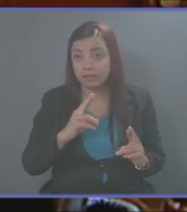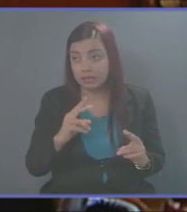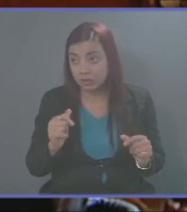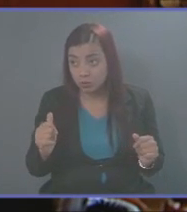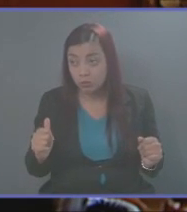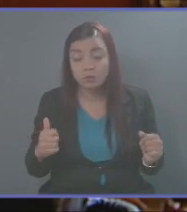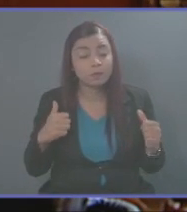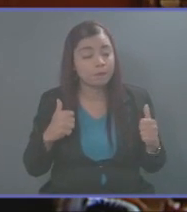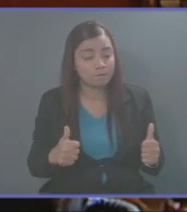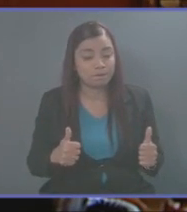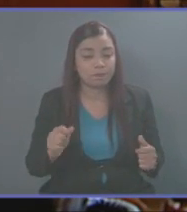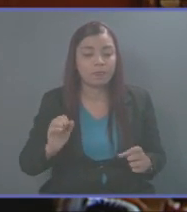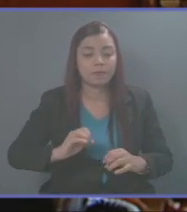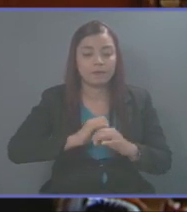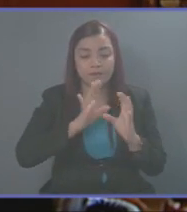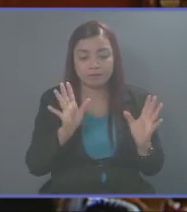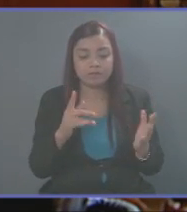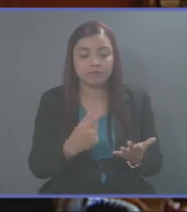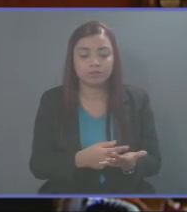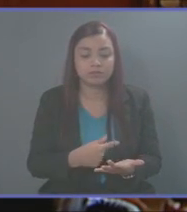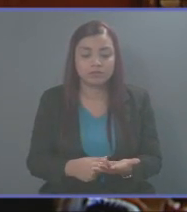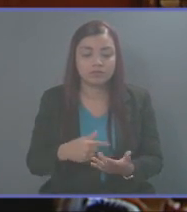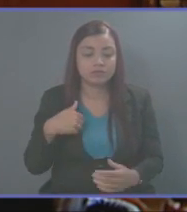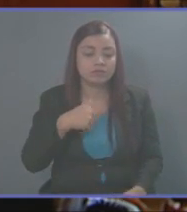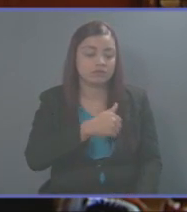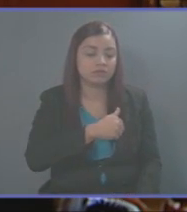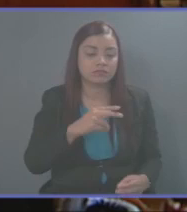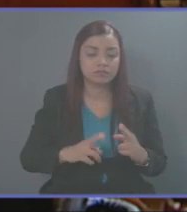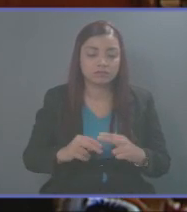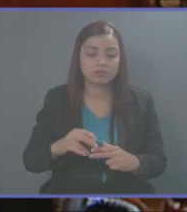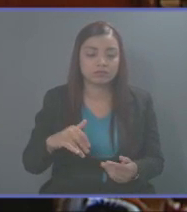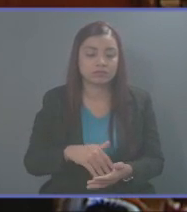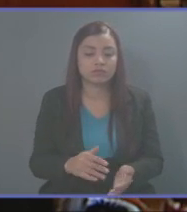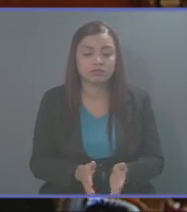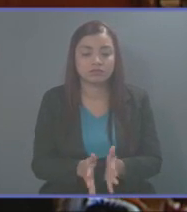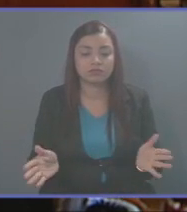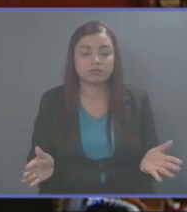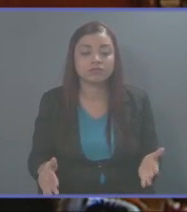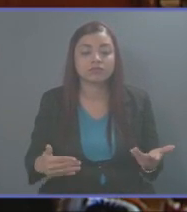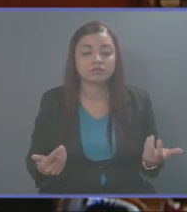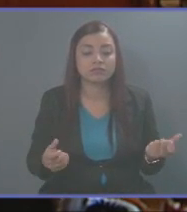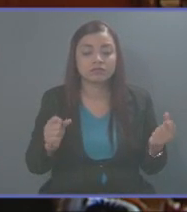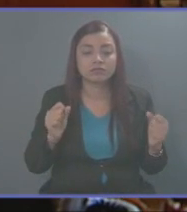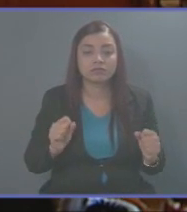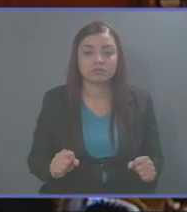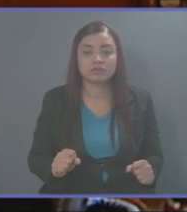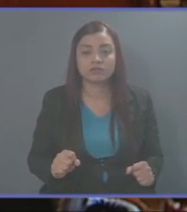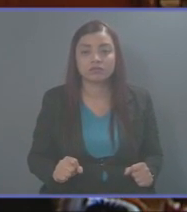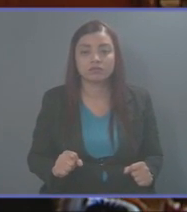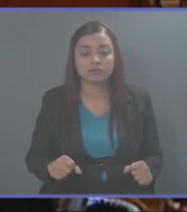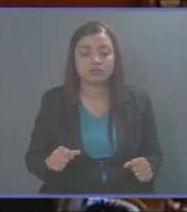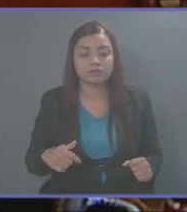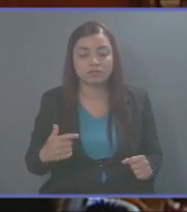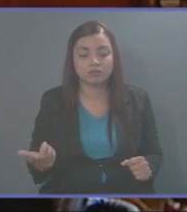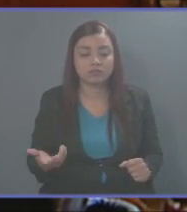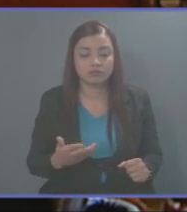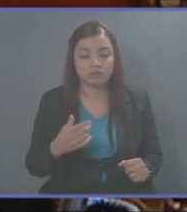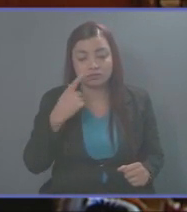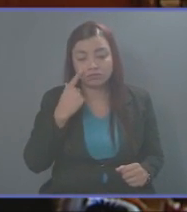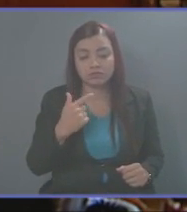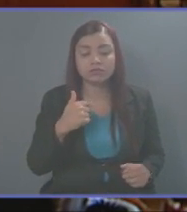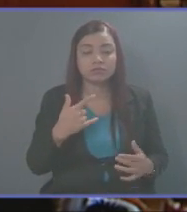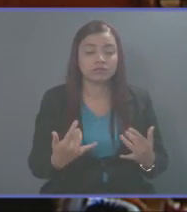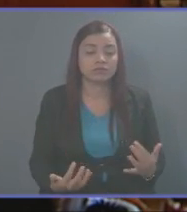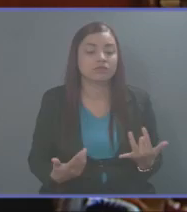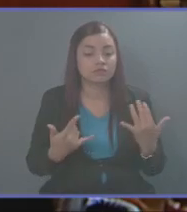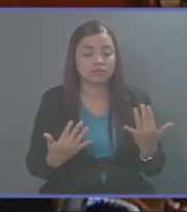por supuesto ya quedaría en manos del Ministerio de Obras Públicas poder desarrollar esta obra que están